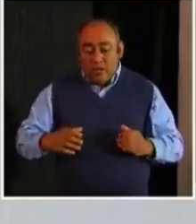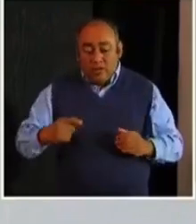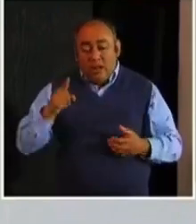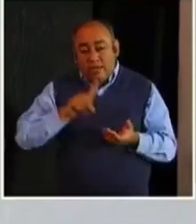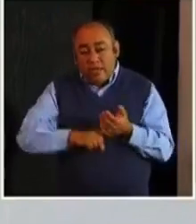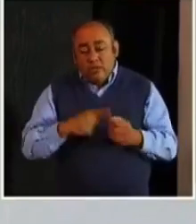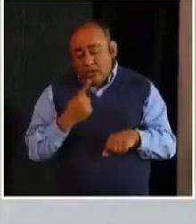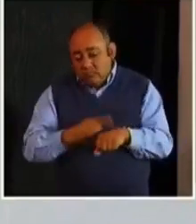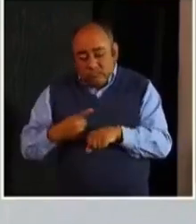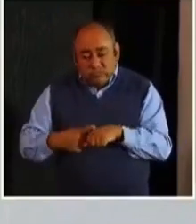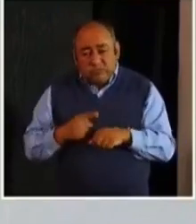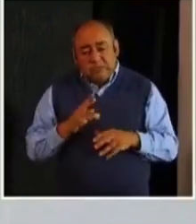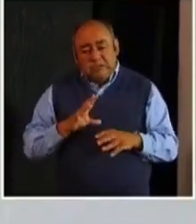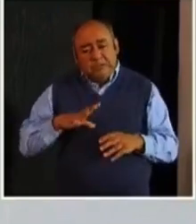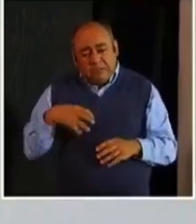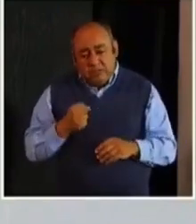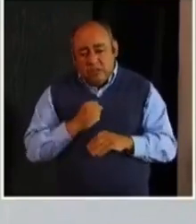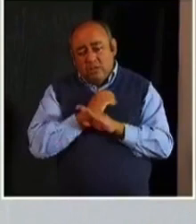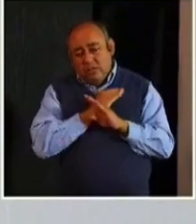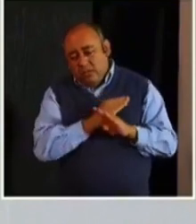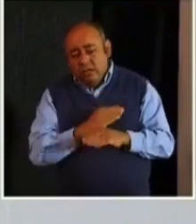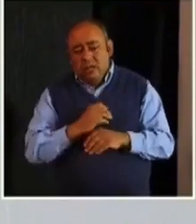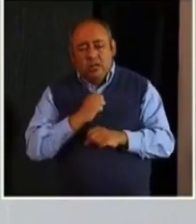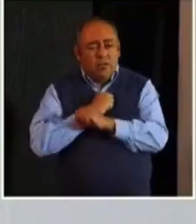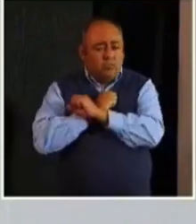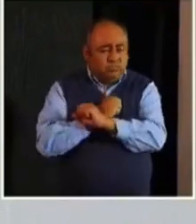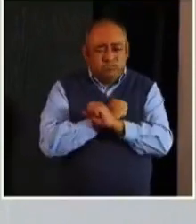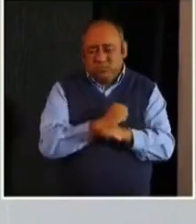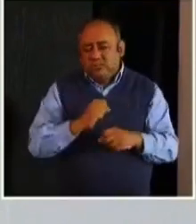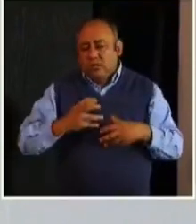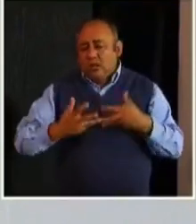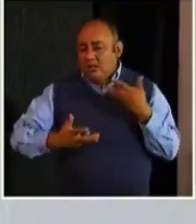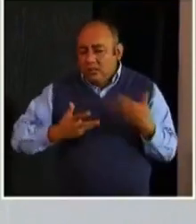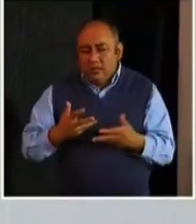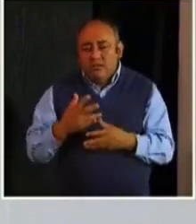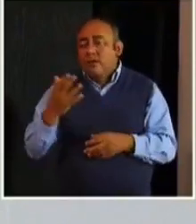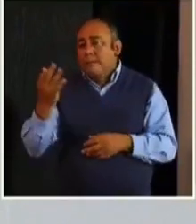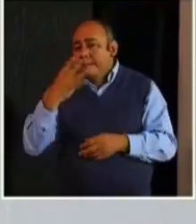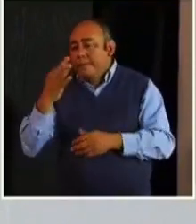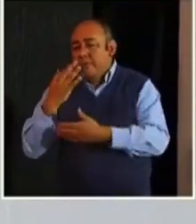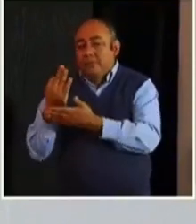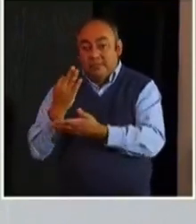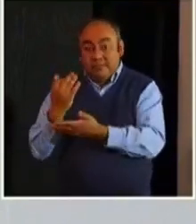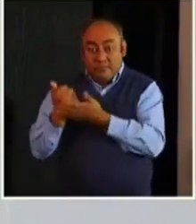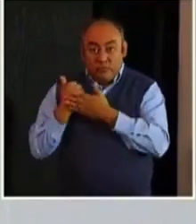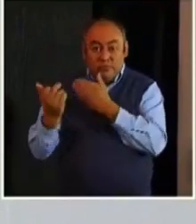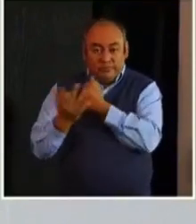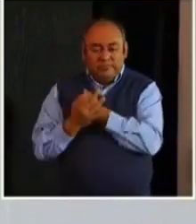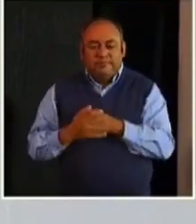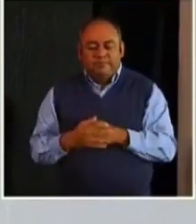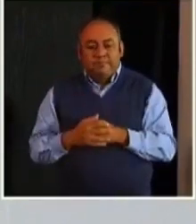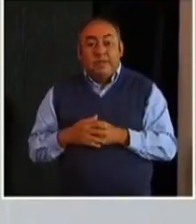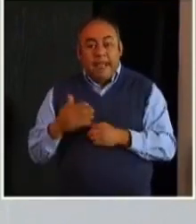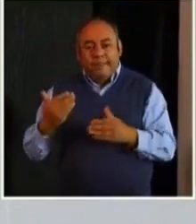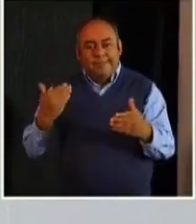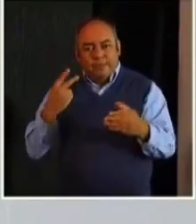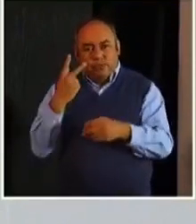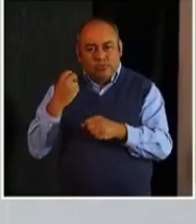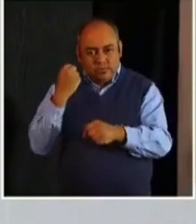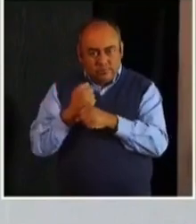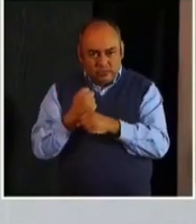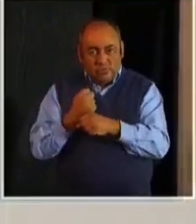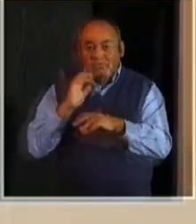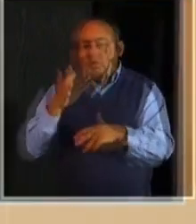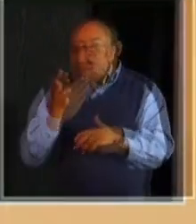286 menores con el tratamiento de manera gratuita según informó Alma Rosa Marroquín titular de la secretaría de salud